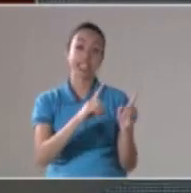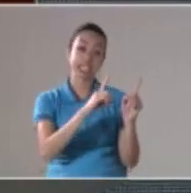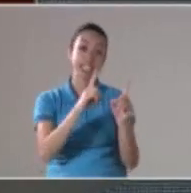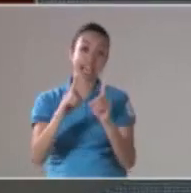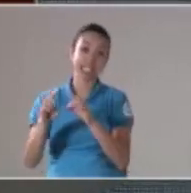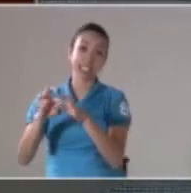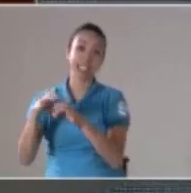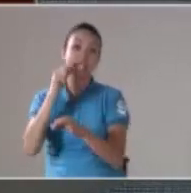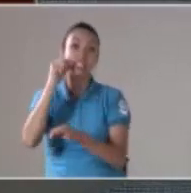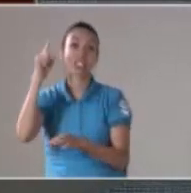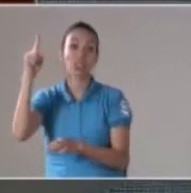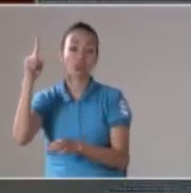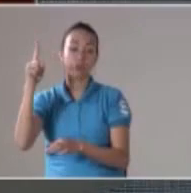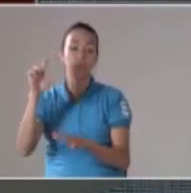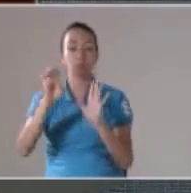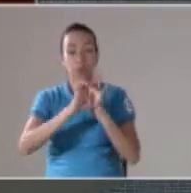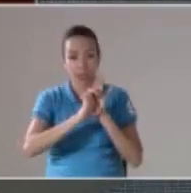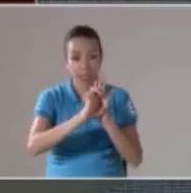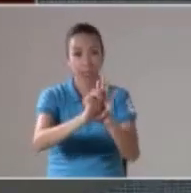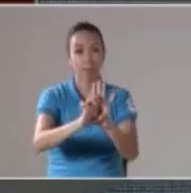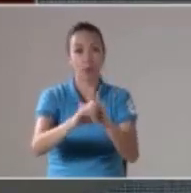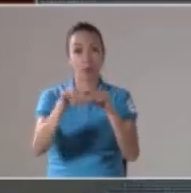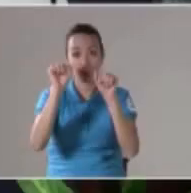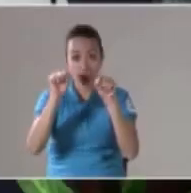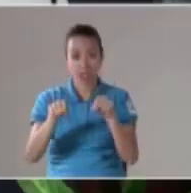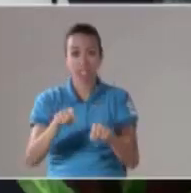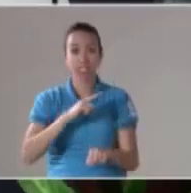quién se casa uno.